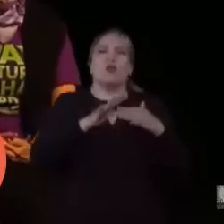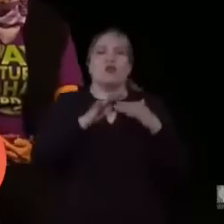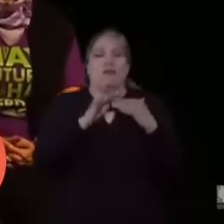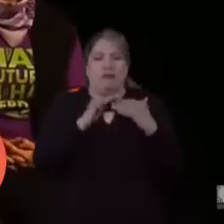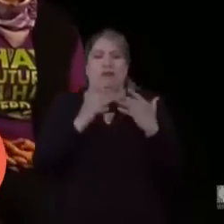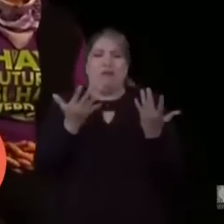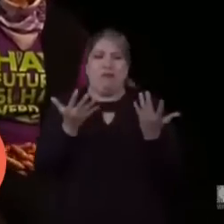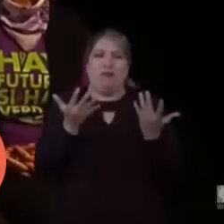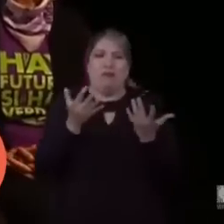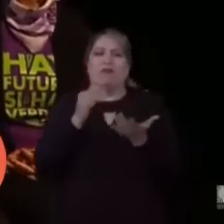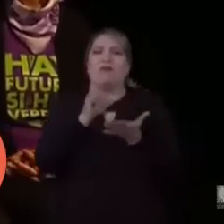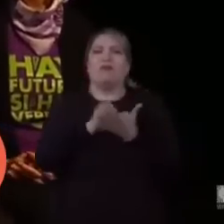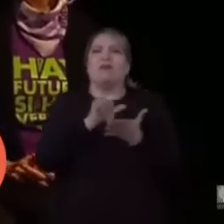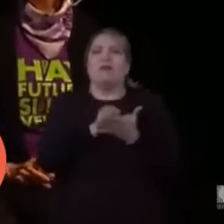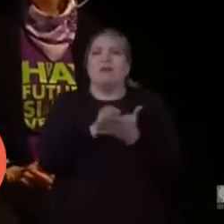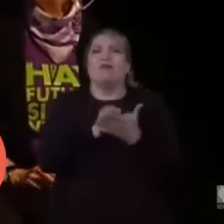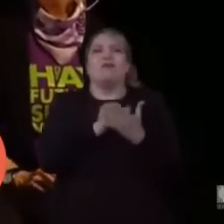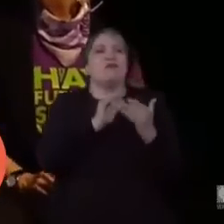guerrilla.